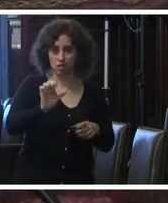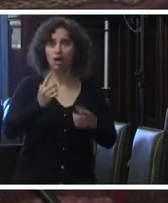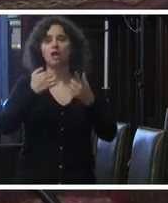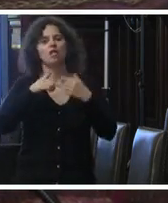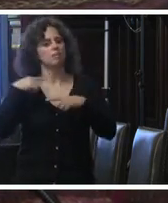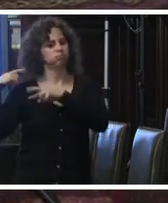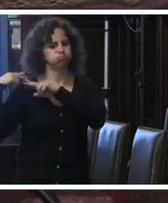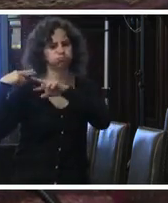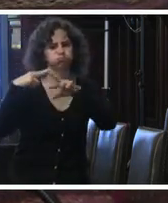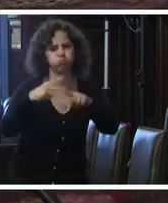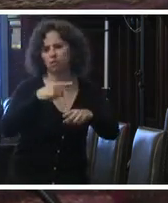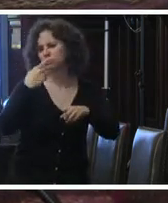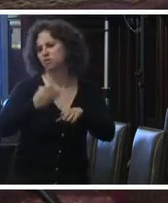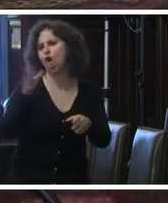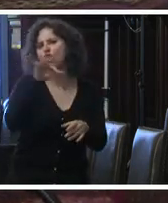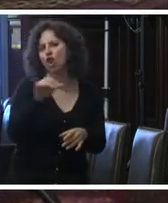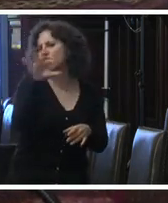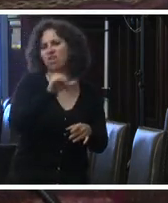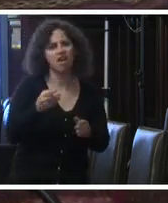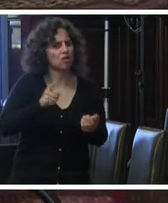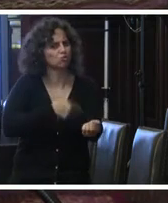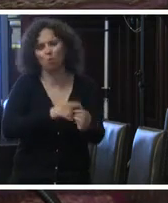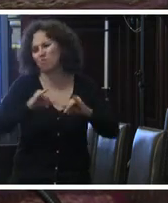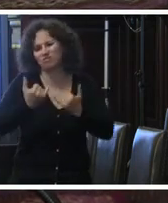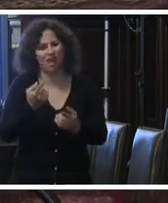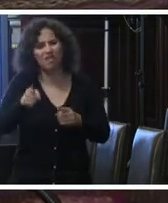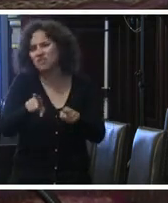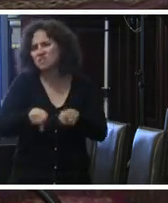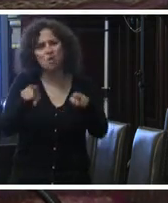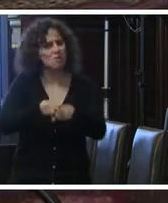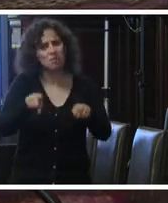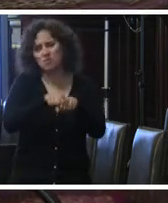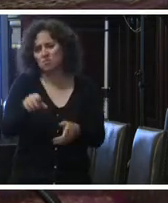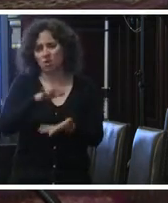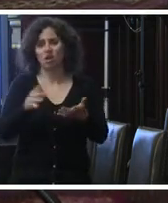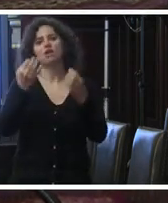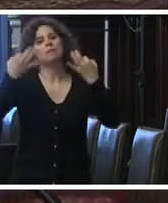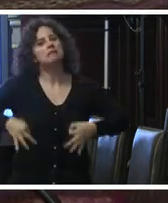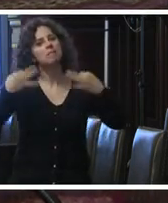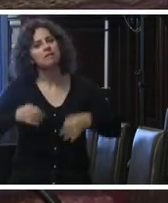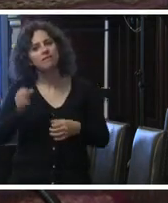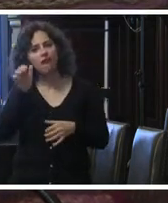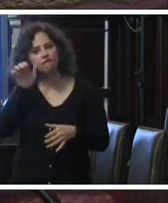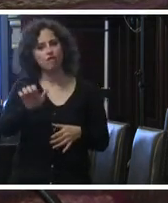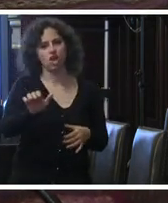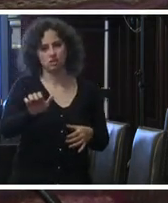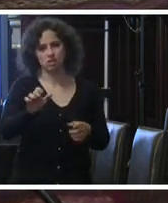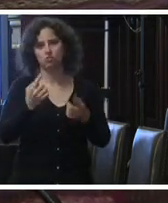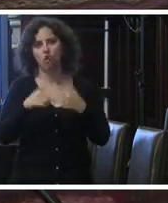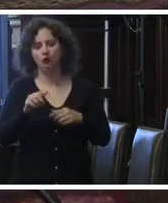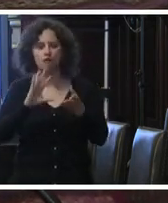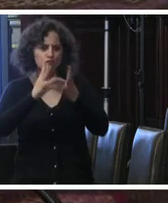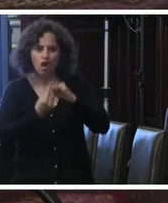manera permanente, de manera cotidiana. Y aquí quisiera enfatizar la violencia sexual. La violencia sexual